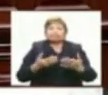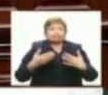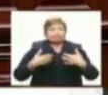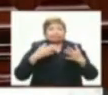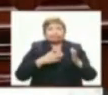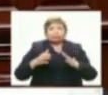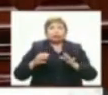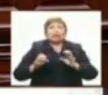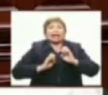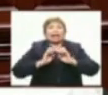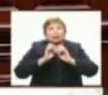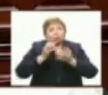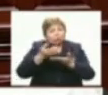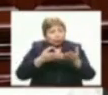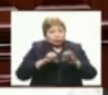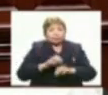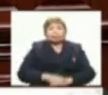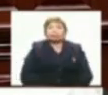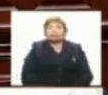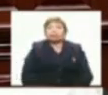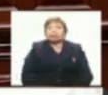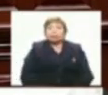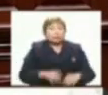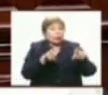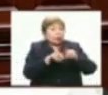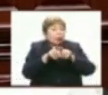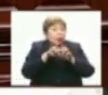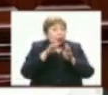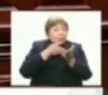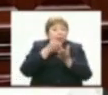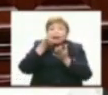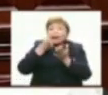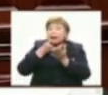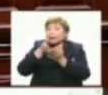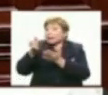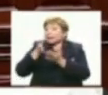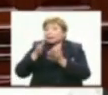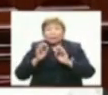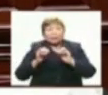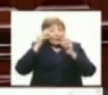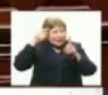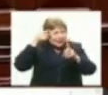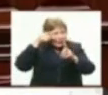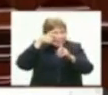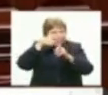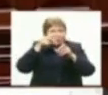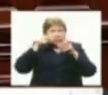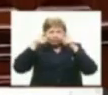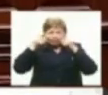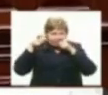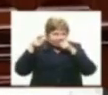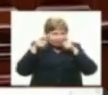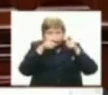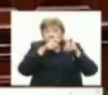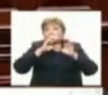través de los núcleos ejecutores, como un mecanismo para promover la participación directa y vigilante de la sociedad